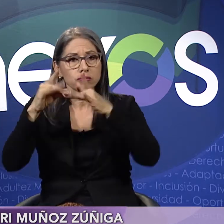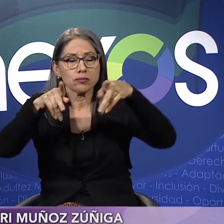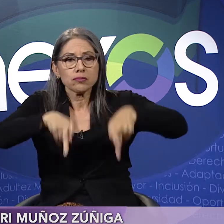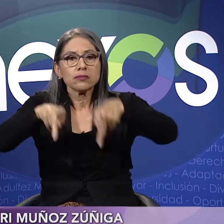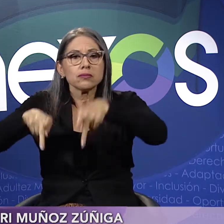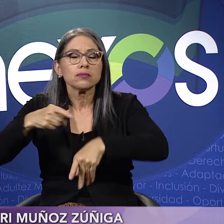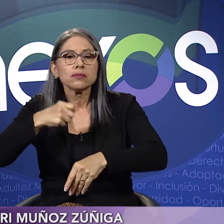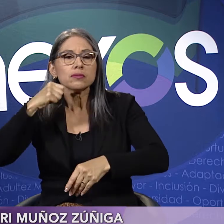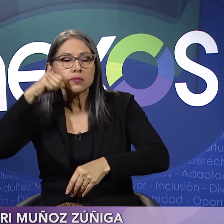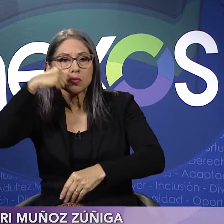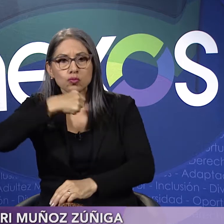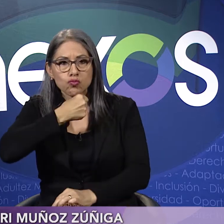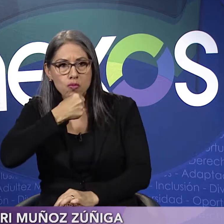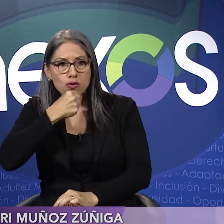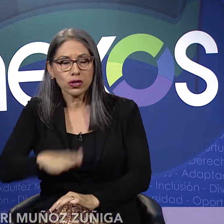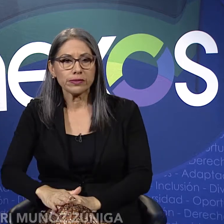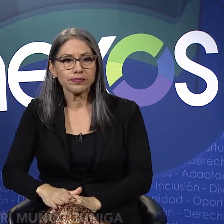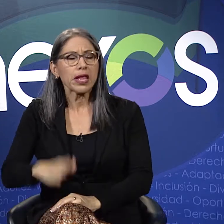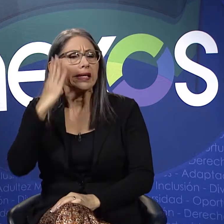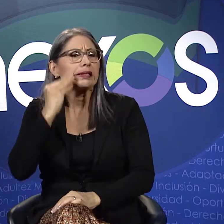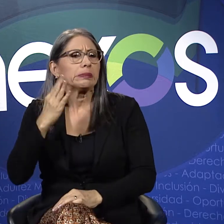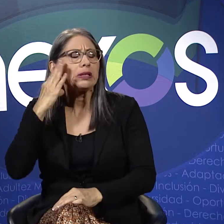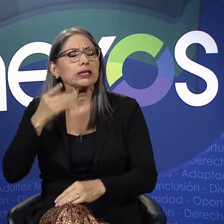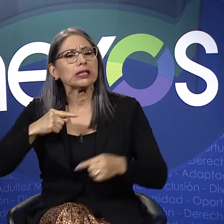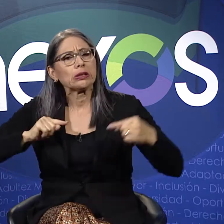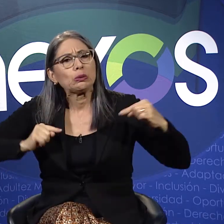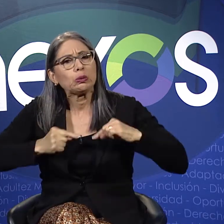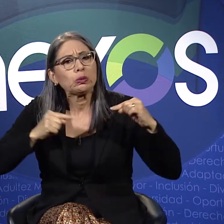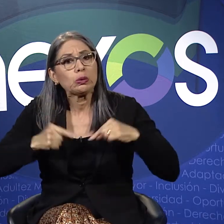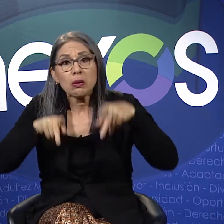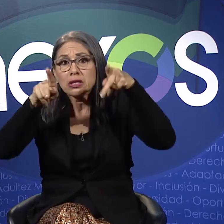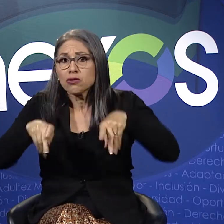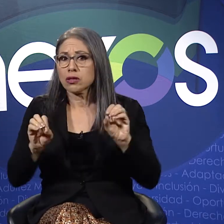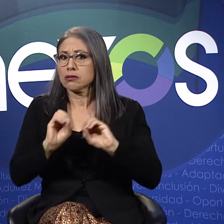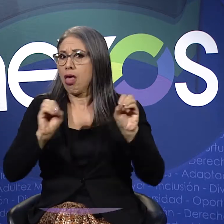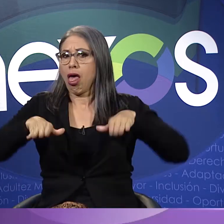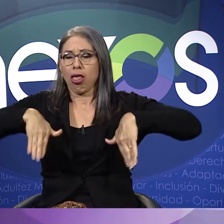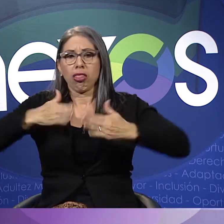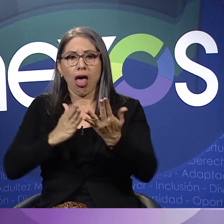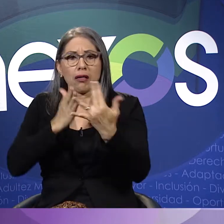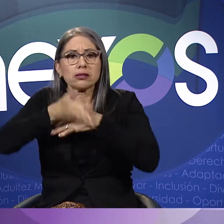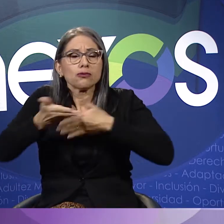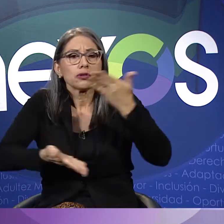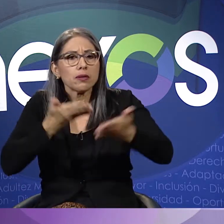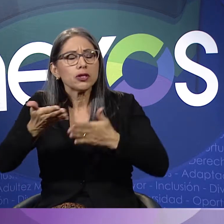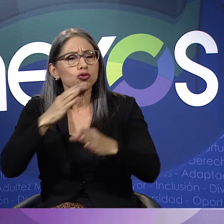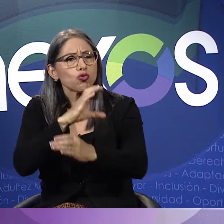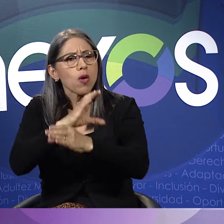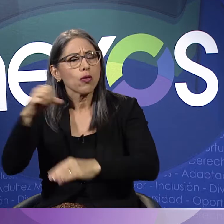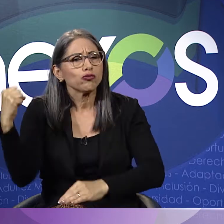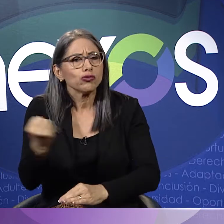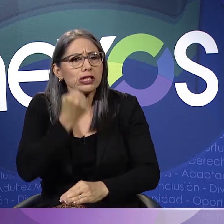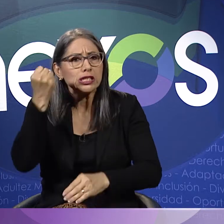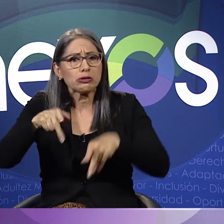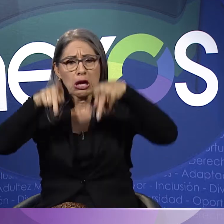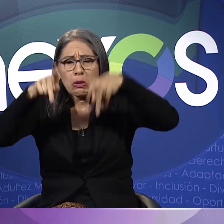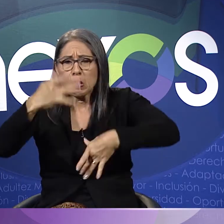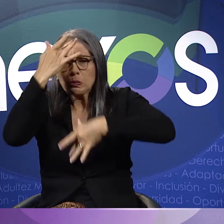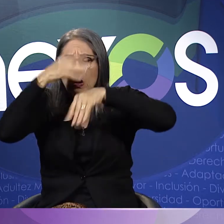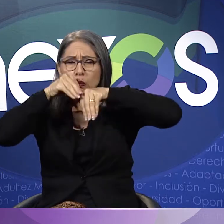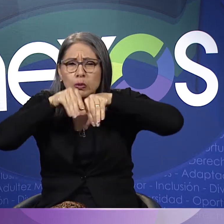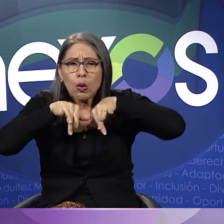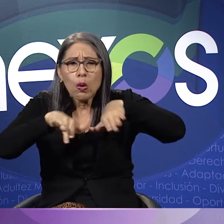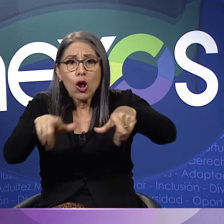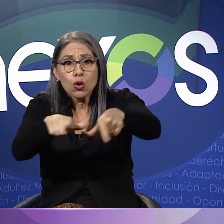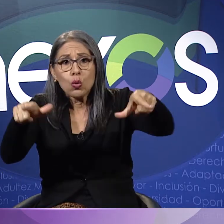para las personas adultas mayores. Desgarradoras historias de inacceso a servicios de cuidados intensivos, contagios masivos en centros de larga